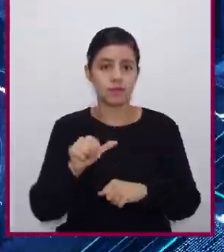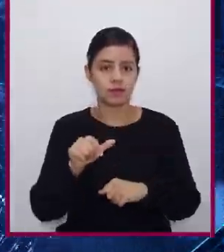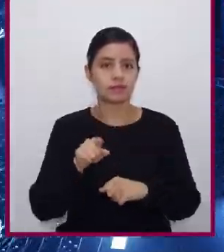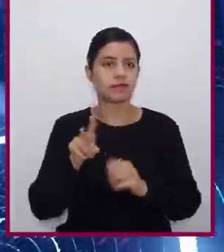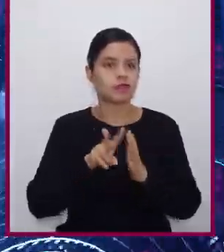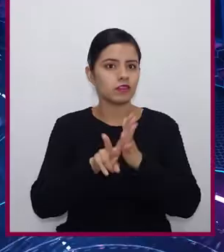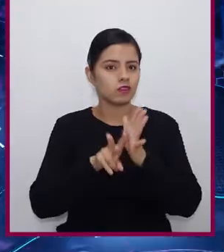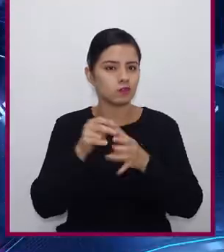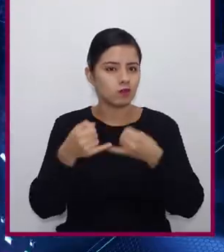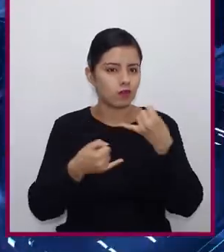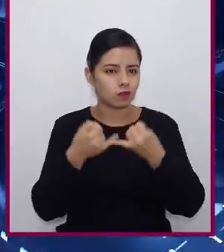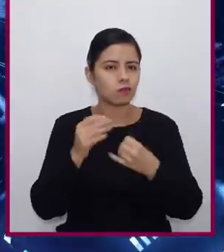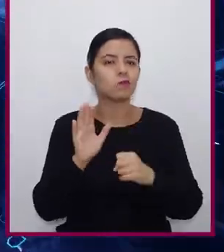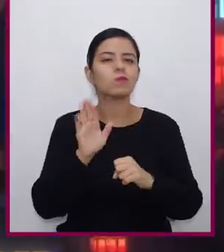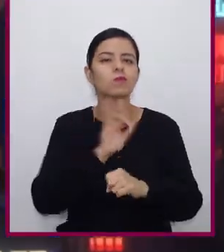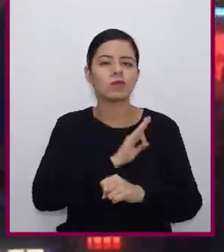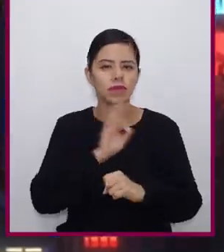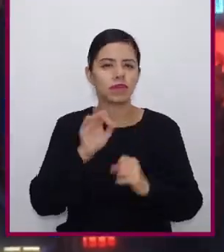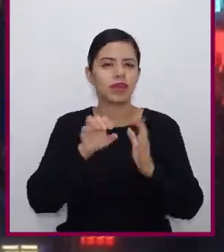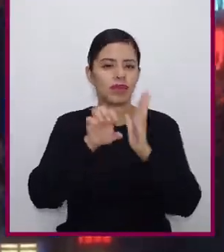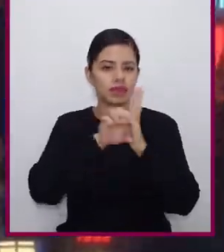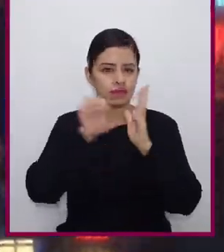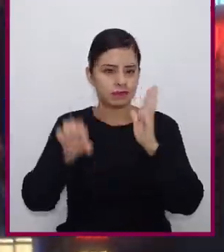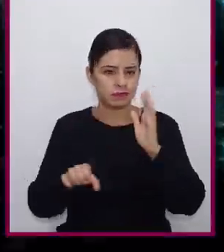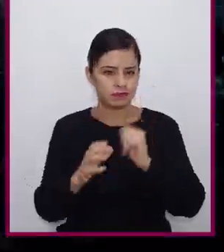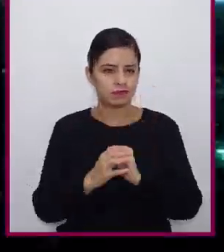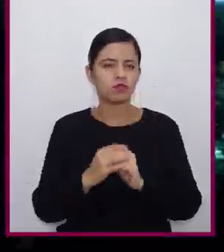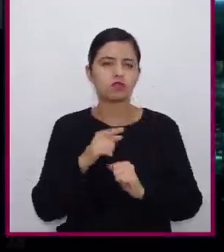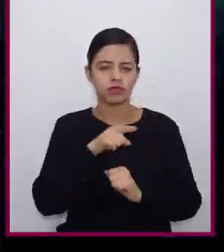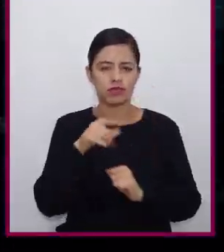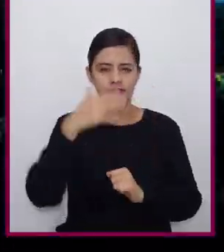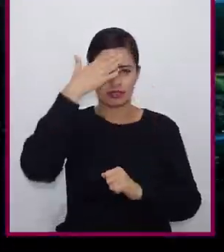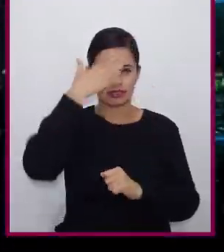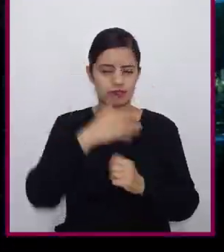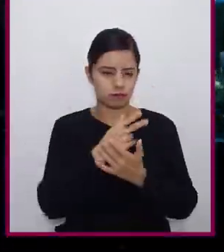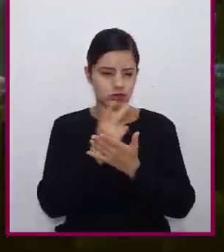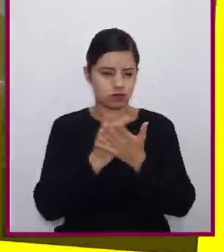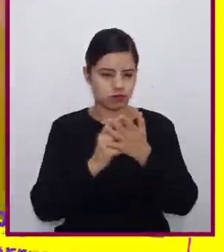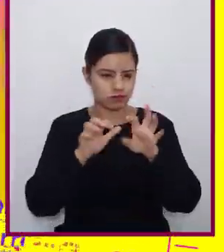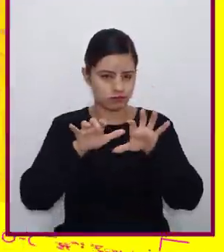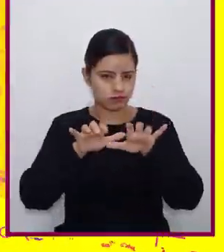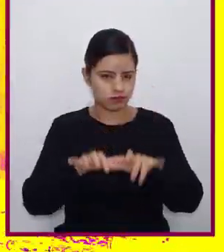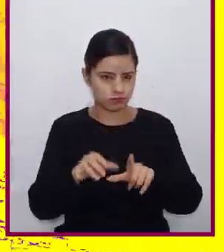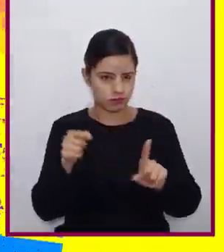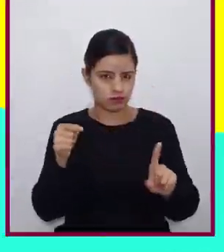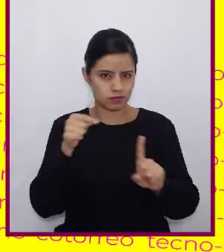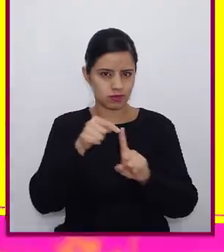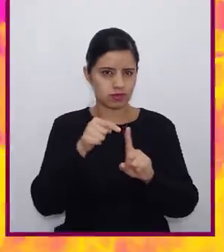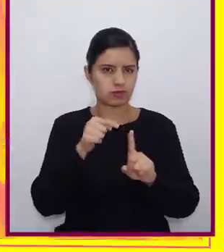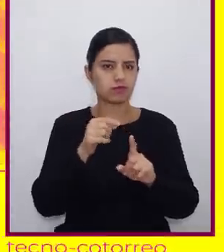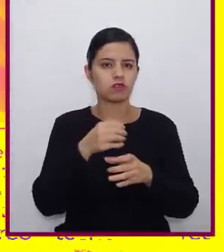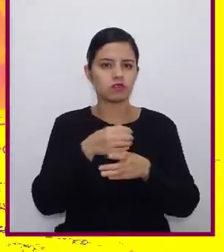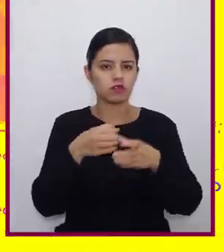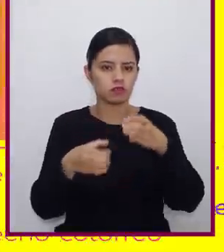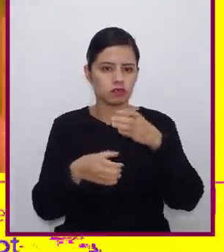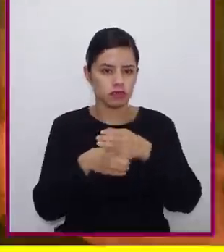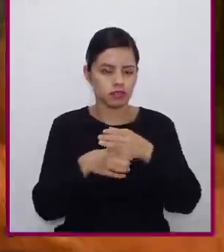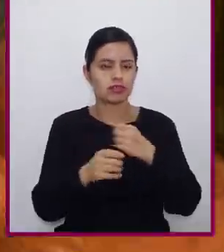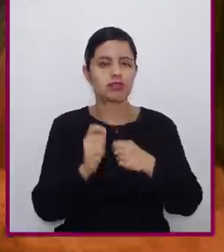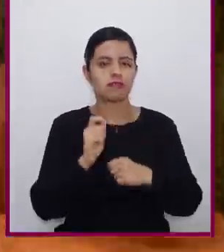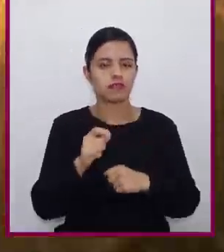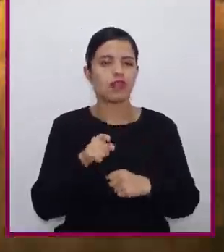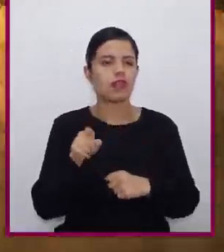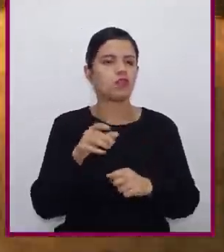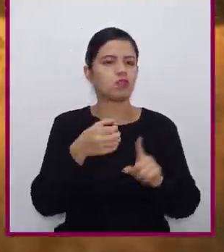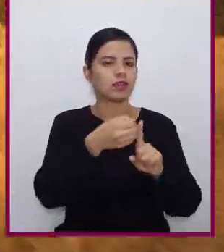nos vienen muy bien para poder explicar esto. Bueno, ya sabemos que la programación orientada a objetos es un paradigma de la programación donde